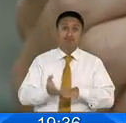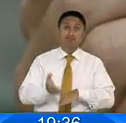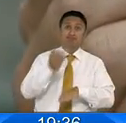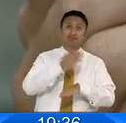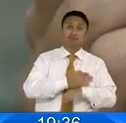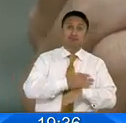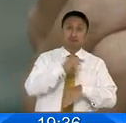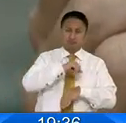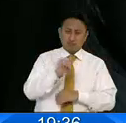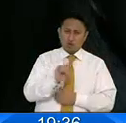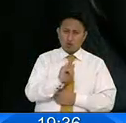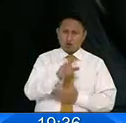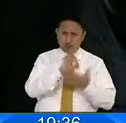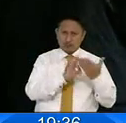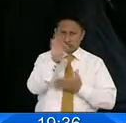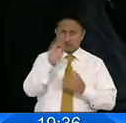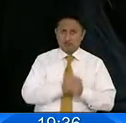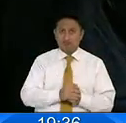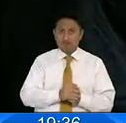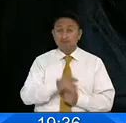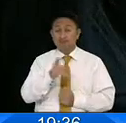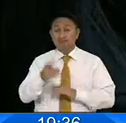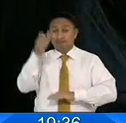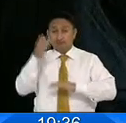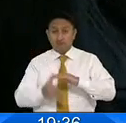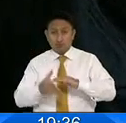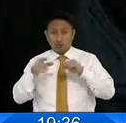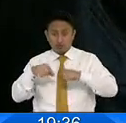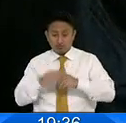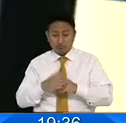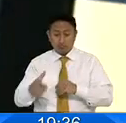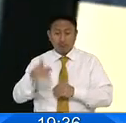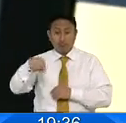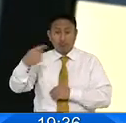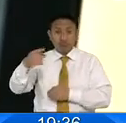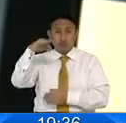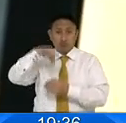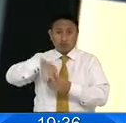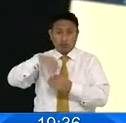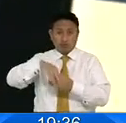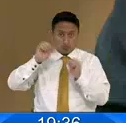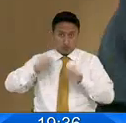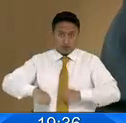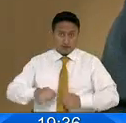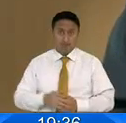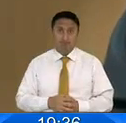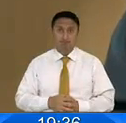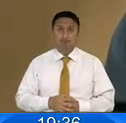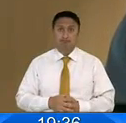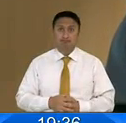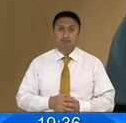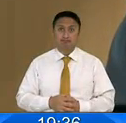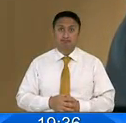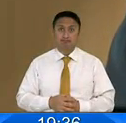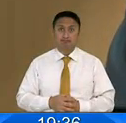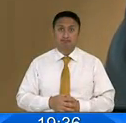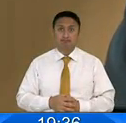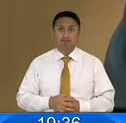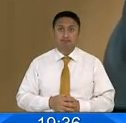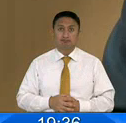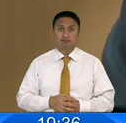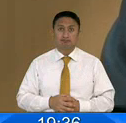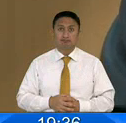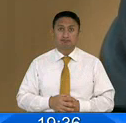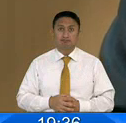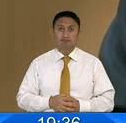seguir teniendo validez y los que expiraron podrán ser utilizados para la jornada de votaciones. El elector no tendrá inconveniente